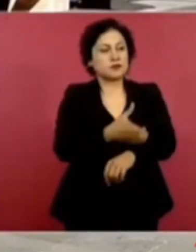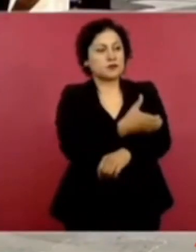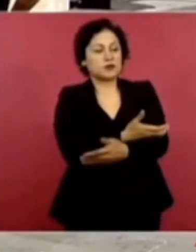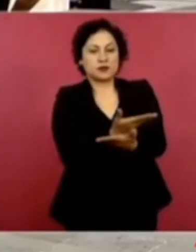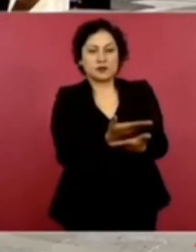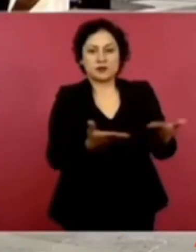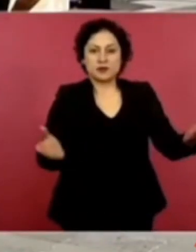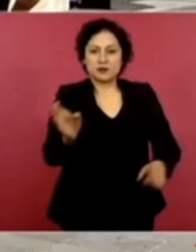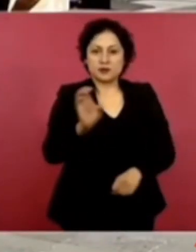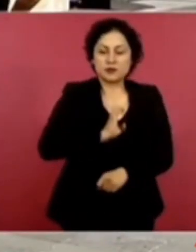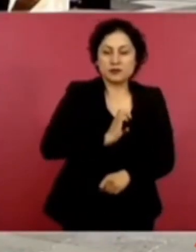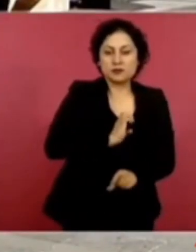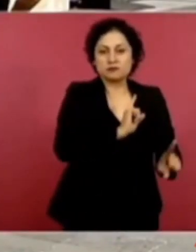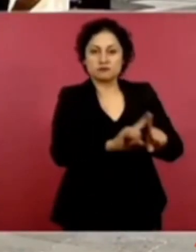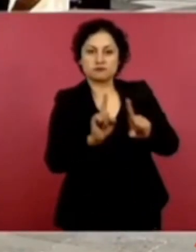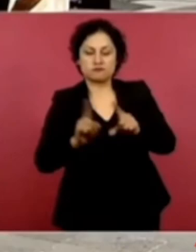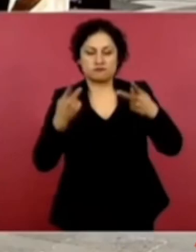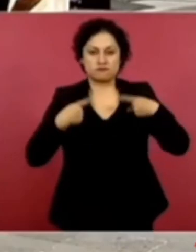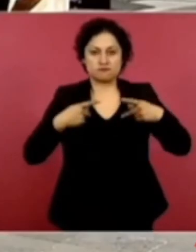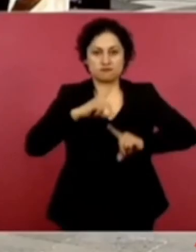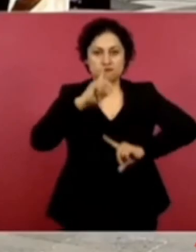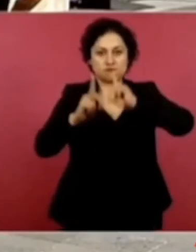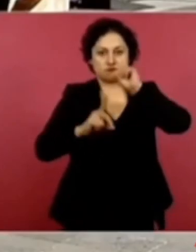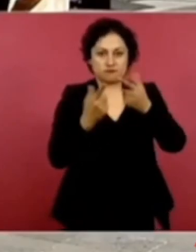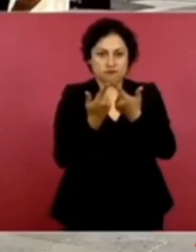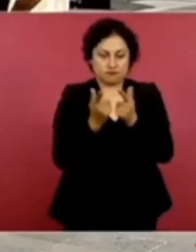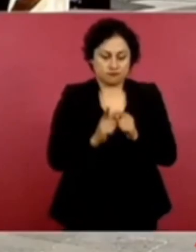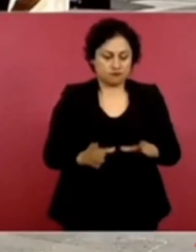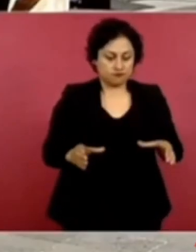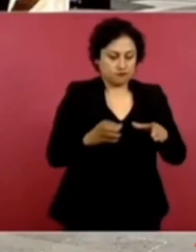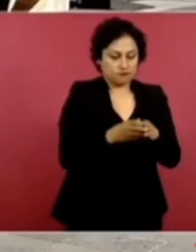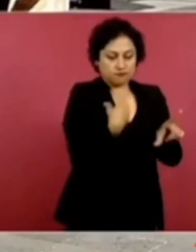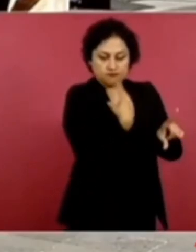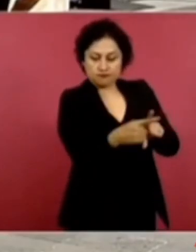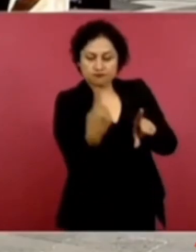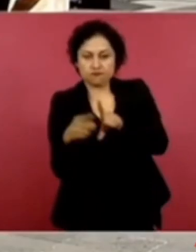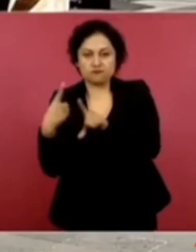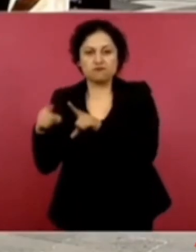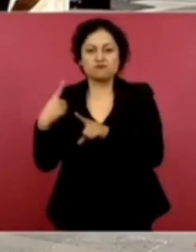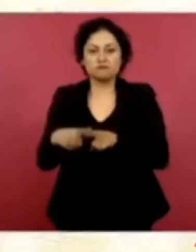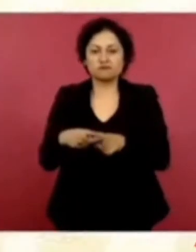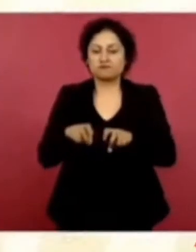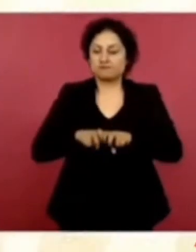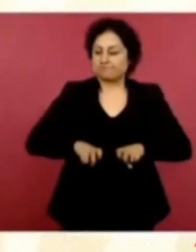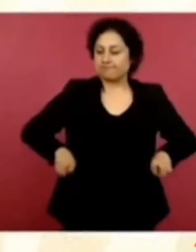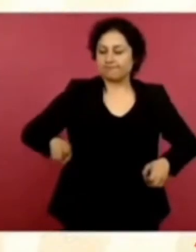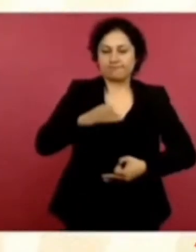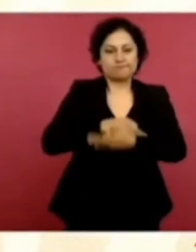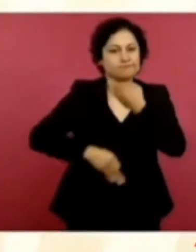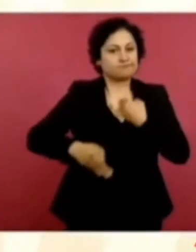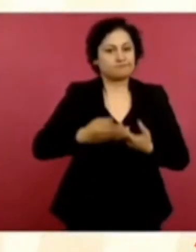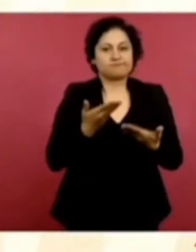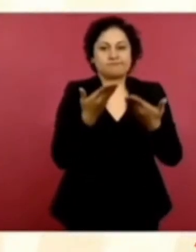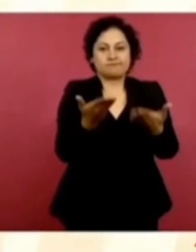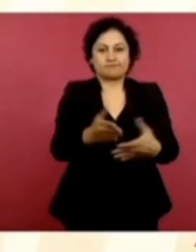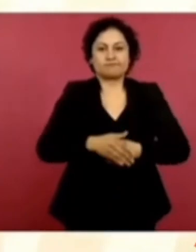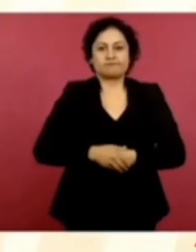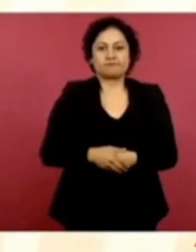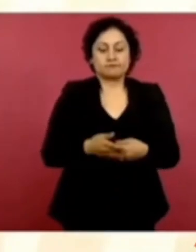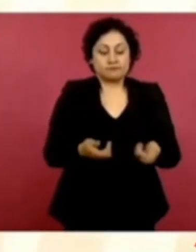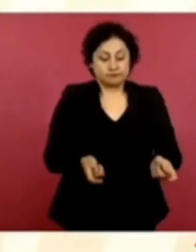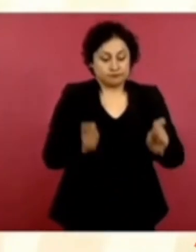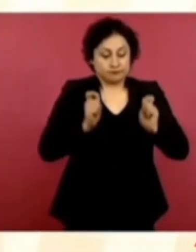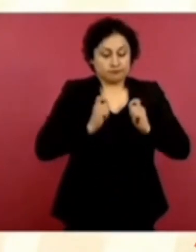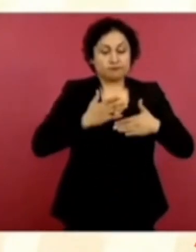entrenadores, integrantes de los equipos multidisciplinarios y del Presidium. Valoro mucho esta oportunidad de hablar a nombre de mis